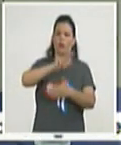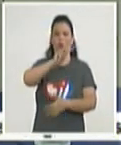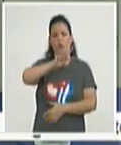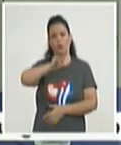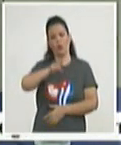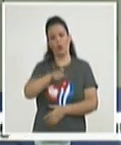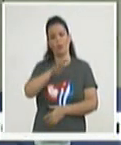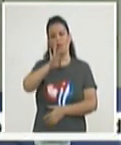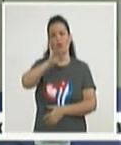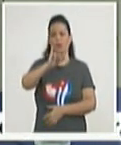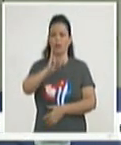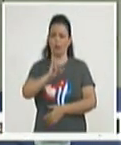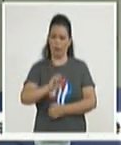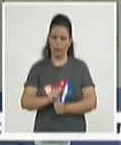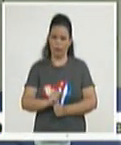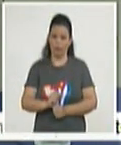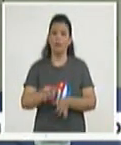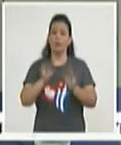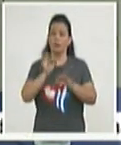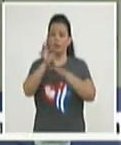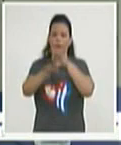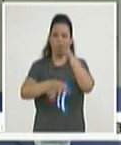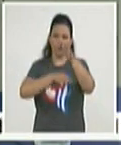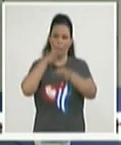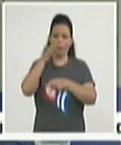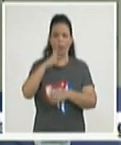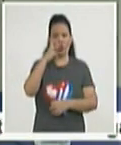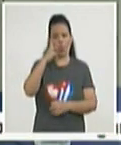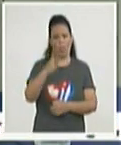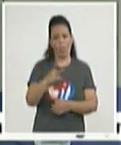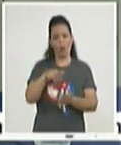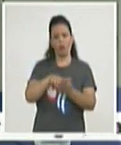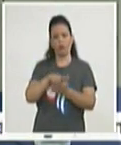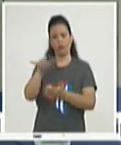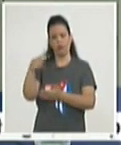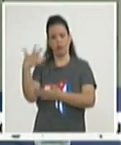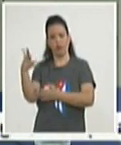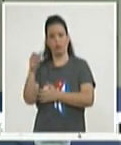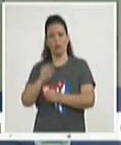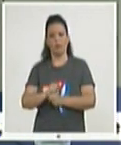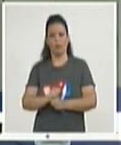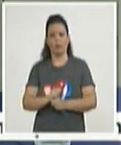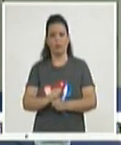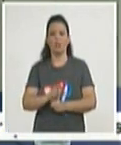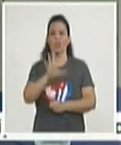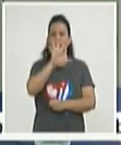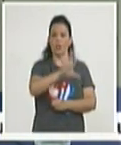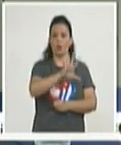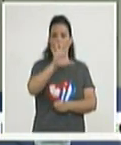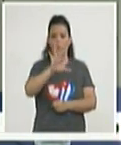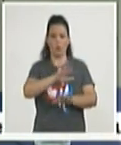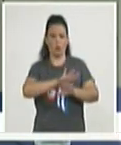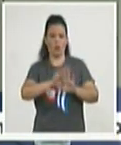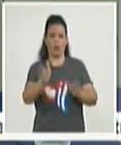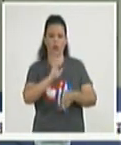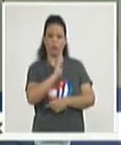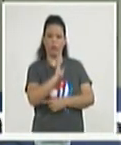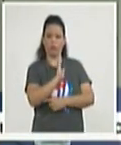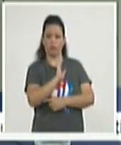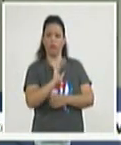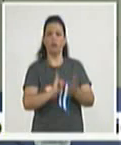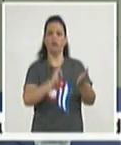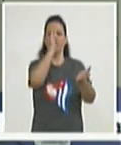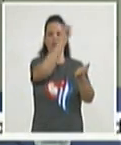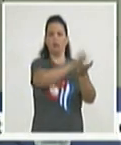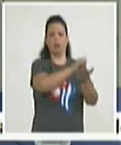2,46%. Siempre mencionamos los 2 evacuados, los 55 que retornaron a sus países después de realizado el